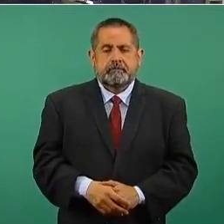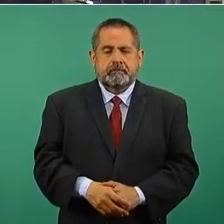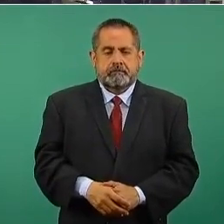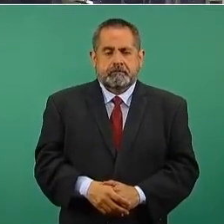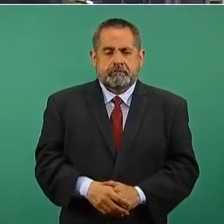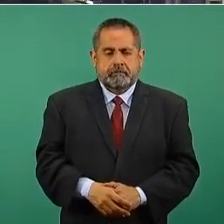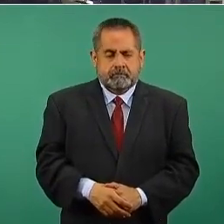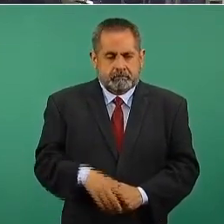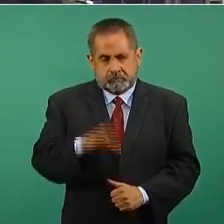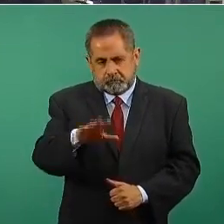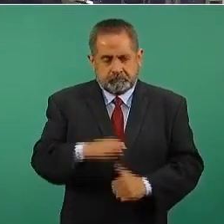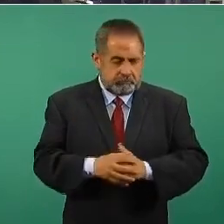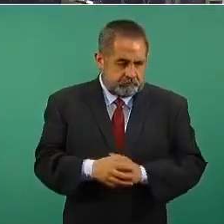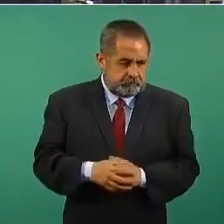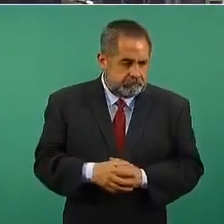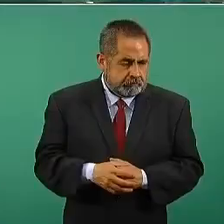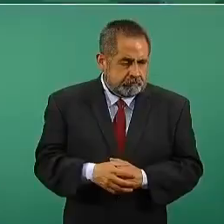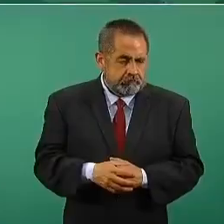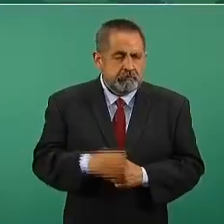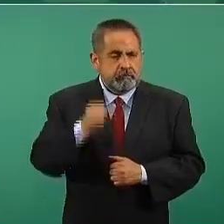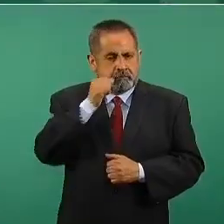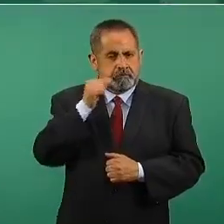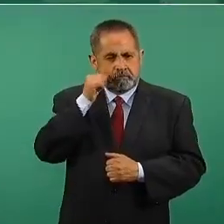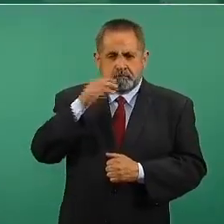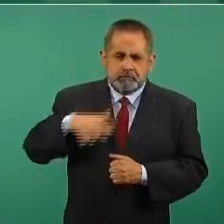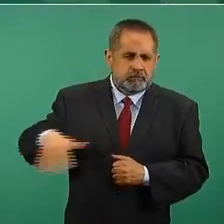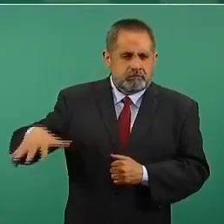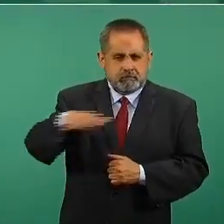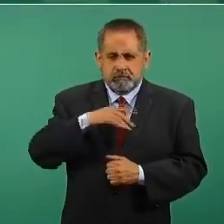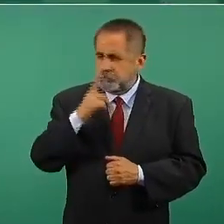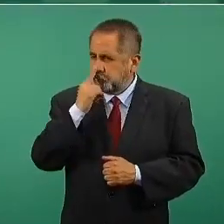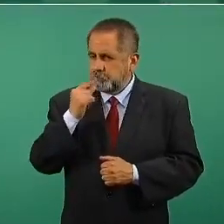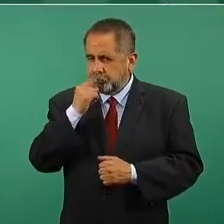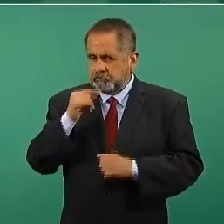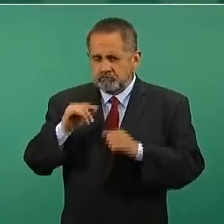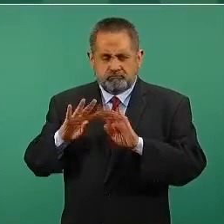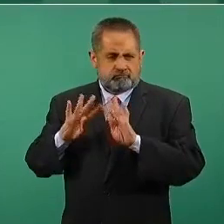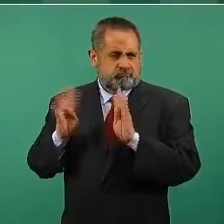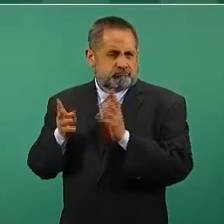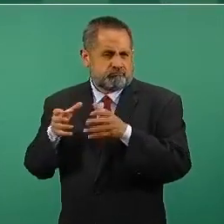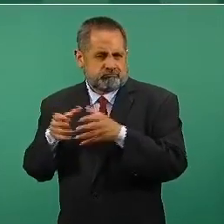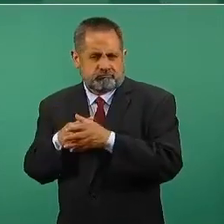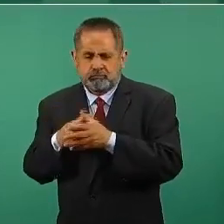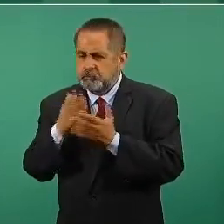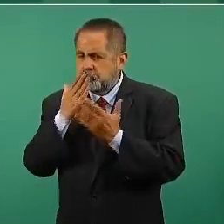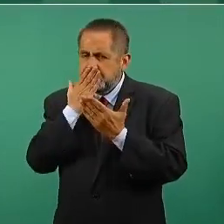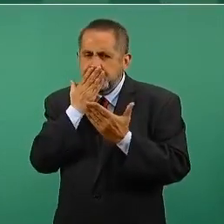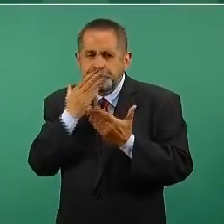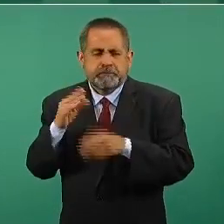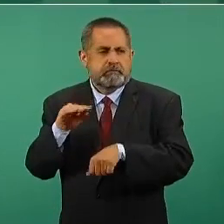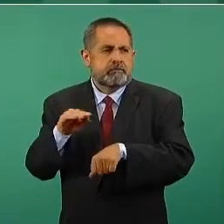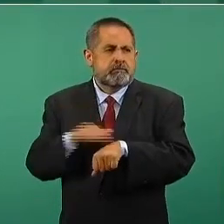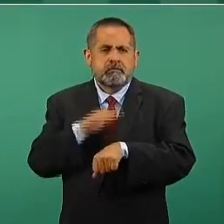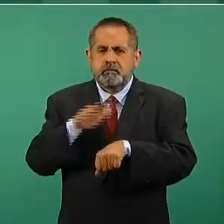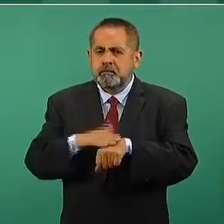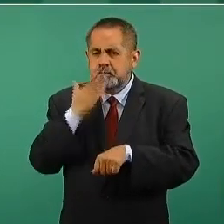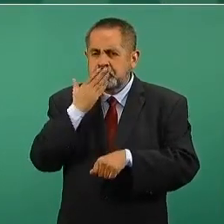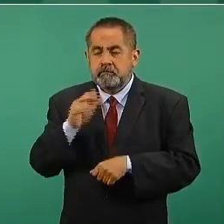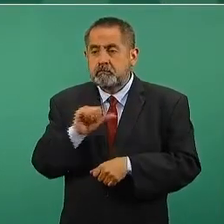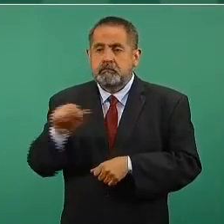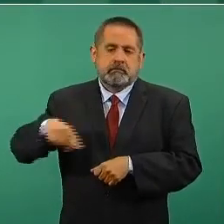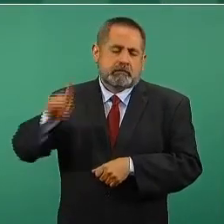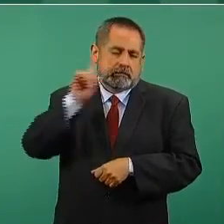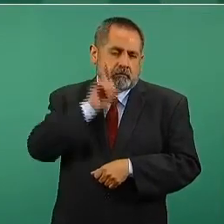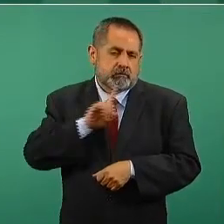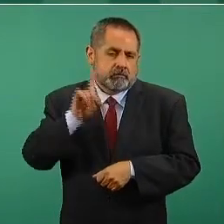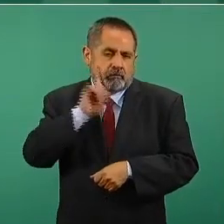se portaron muy bien todos los elementos de seguridad, sobre todo, repito, las mujeres